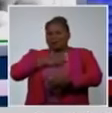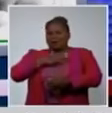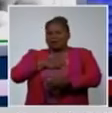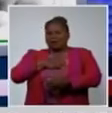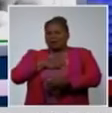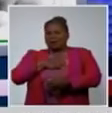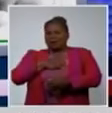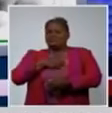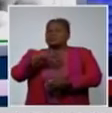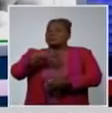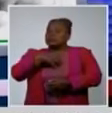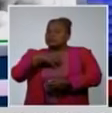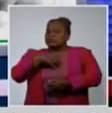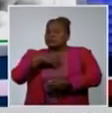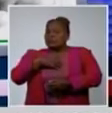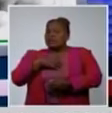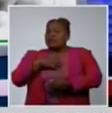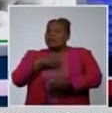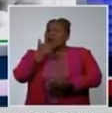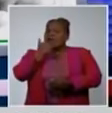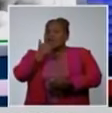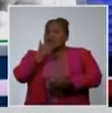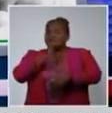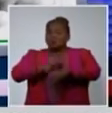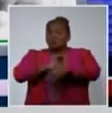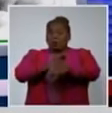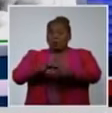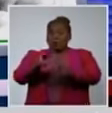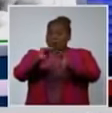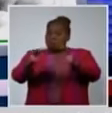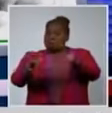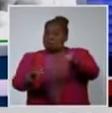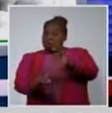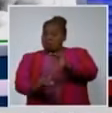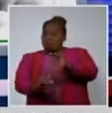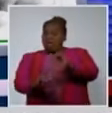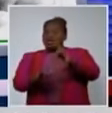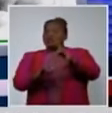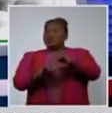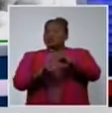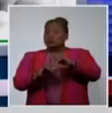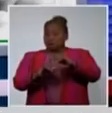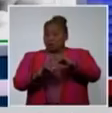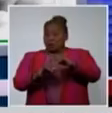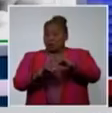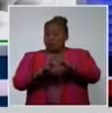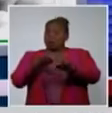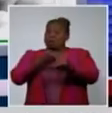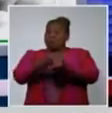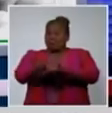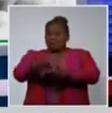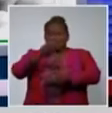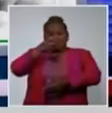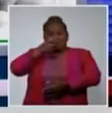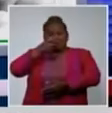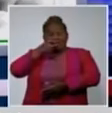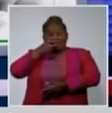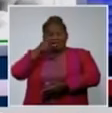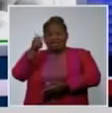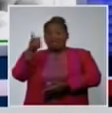presenta una baja tasa de incidencia por kobe 19 las tunas mantienen vigilancia de procedimientos 10 focos de la enfermedad